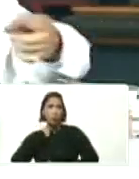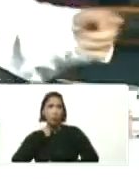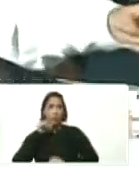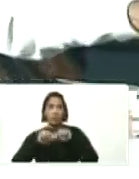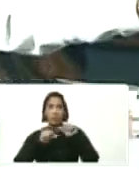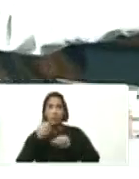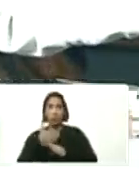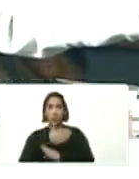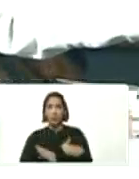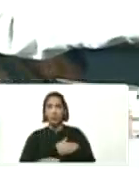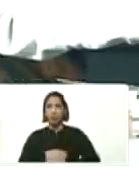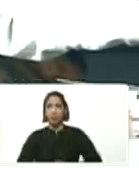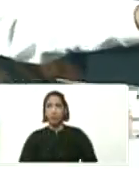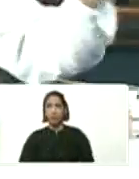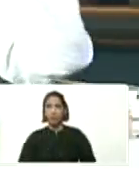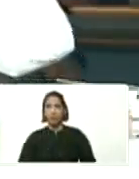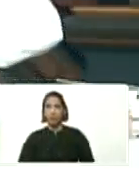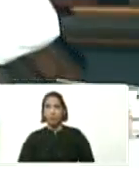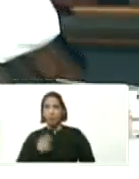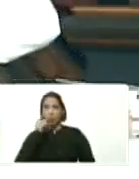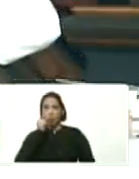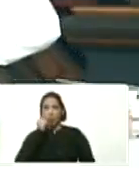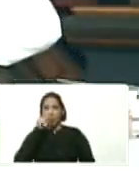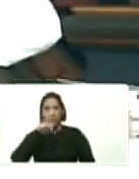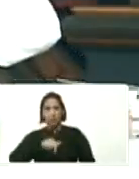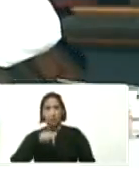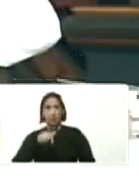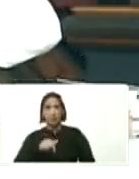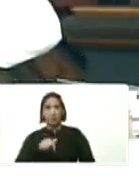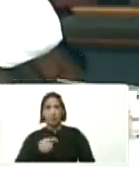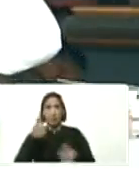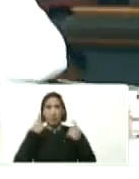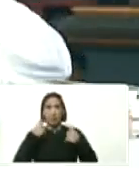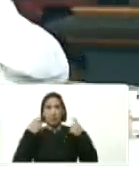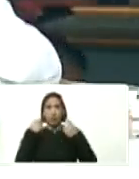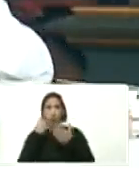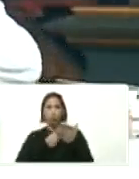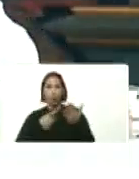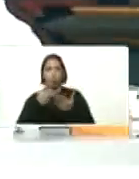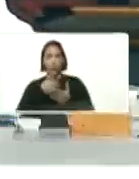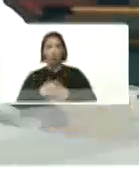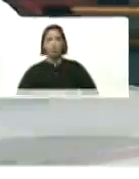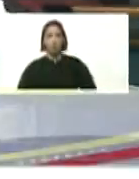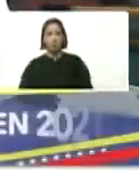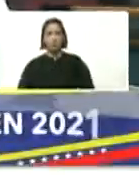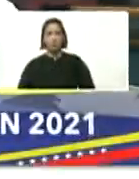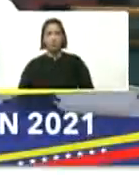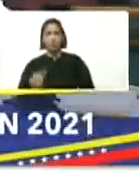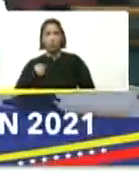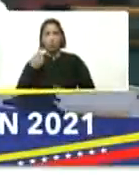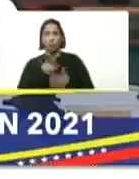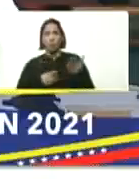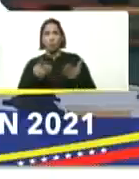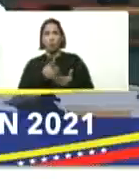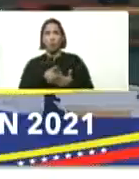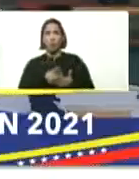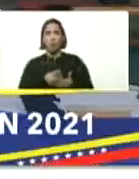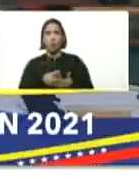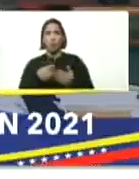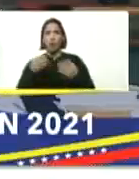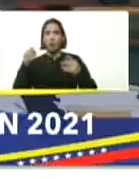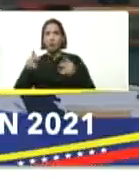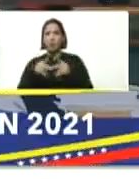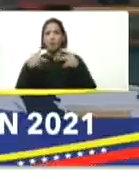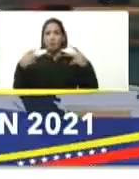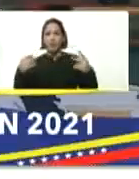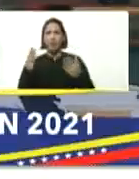pasado. Este caballero que está aquí, Raúl, me enseñó a diagramar. Yo diagramaba revistas, periódicos, panfletos,